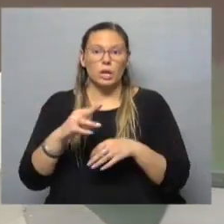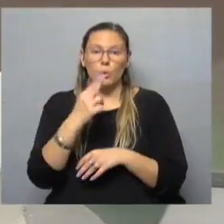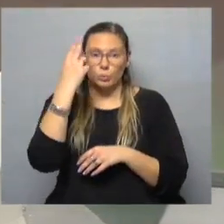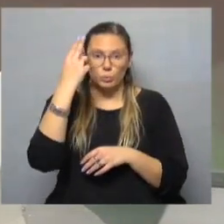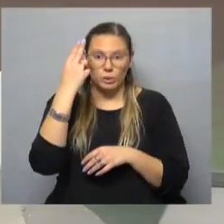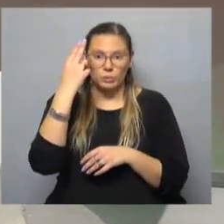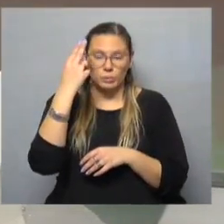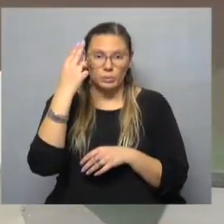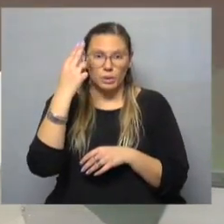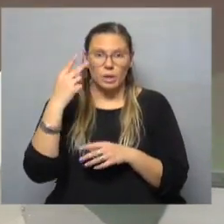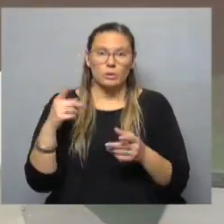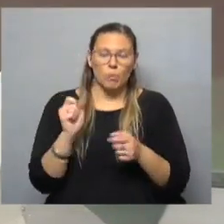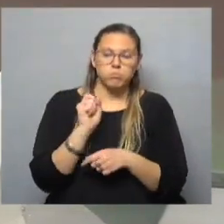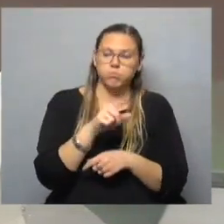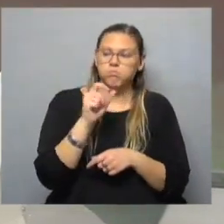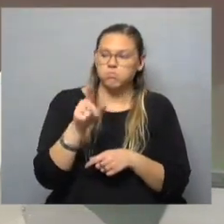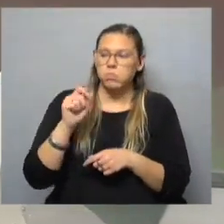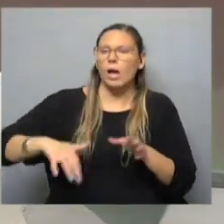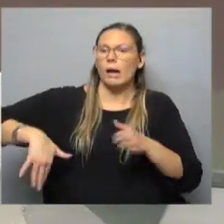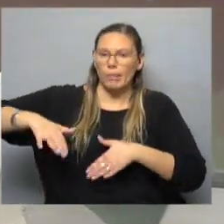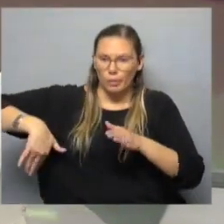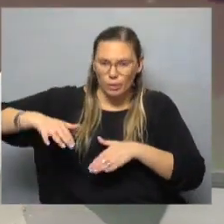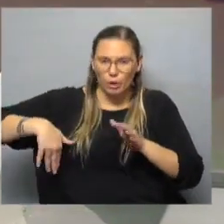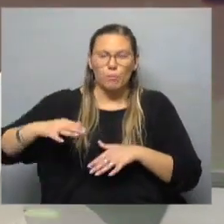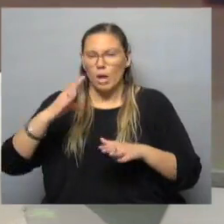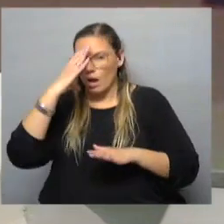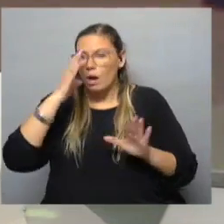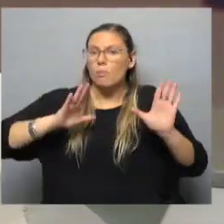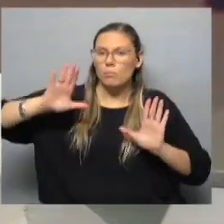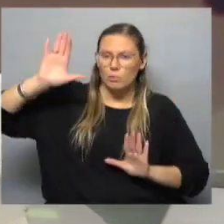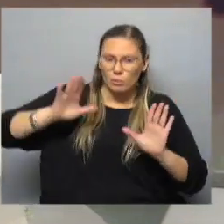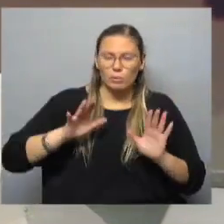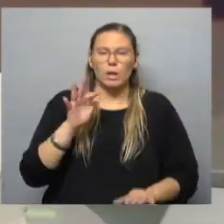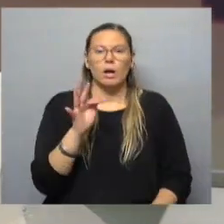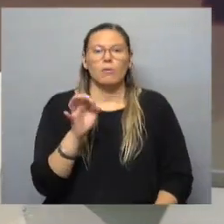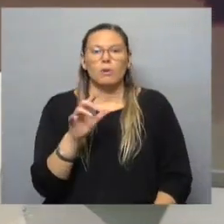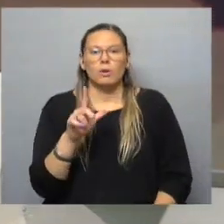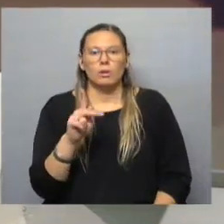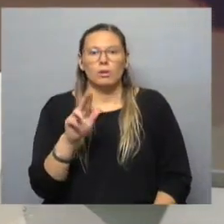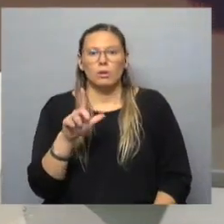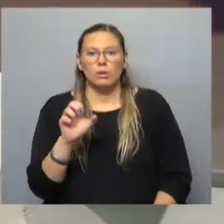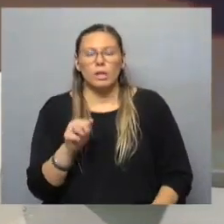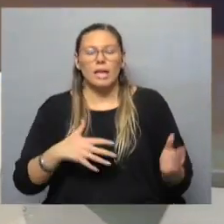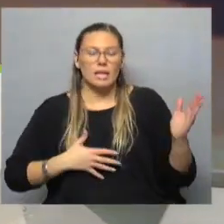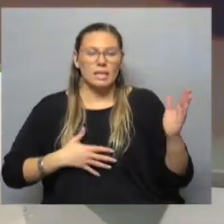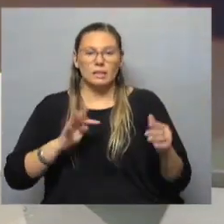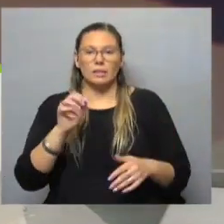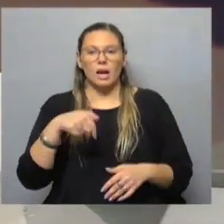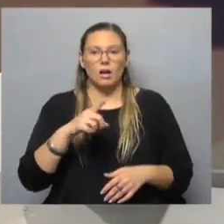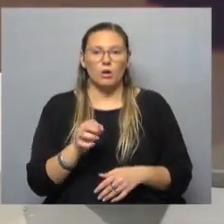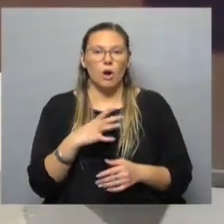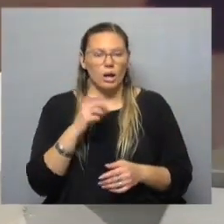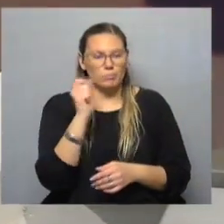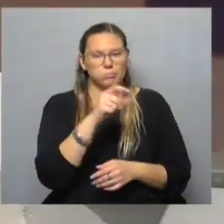son géneros uruguayos como el candombe, la murga, el folclore, el tango. Entonces cada día hay un género y participan